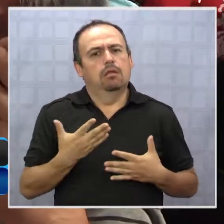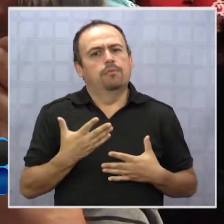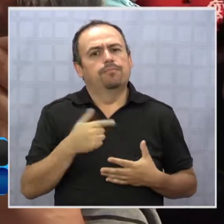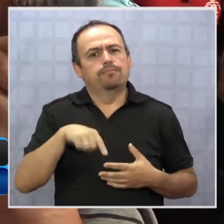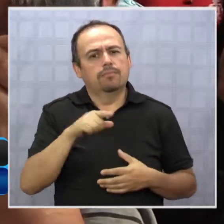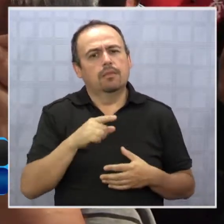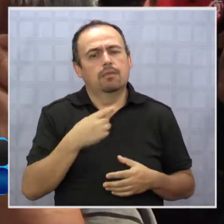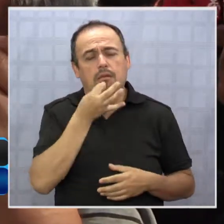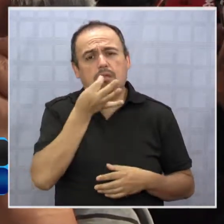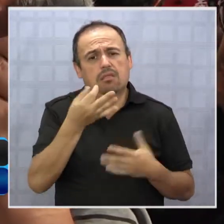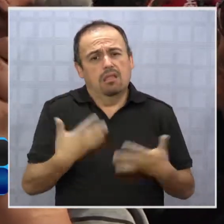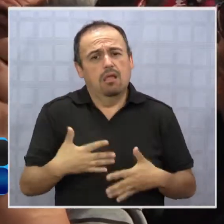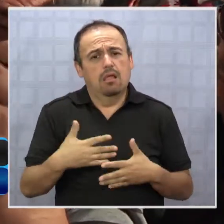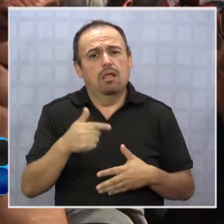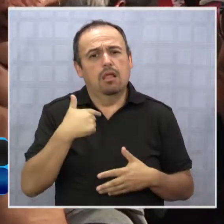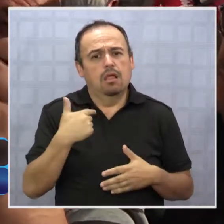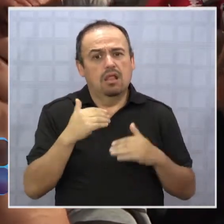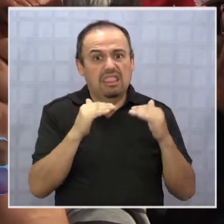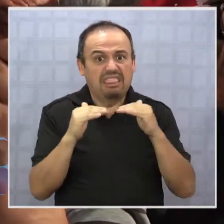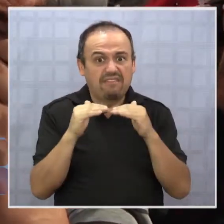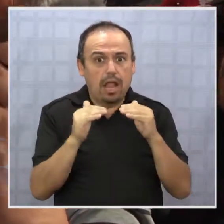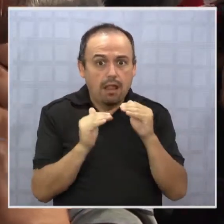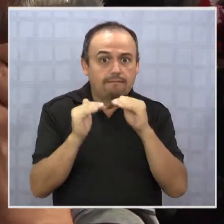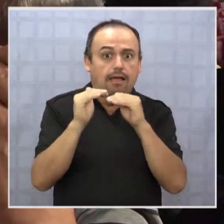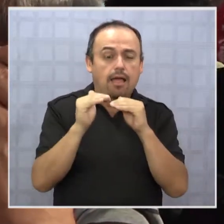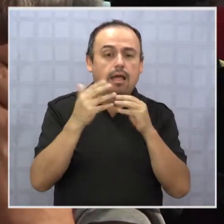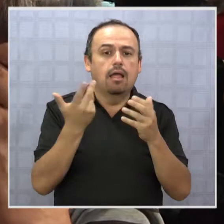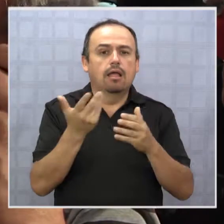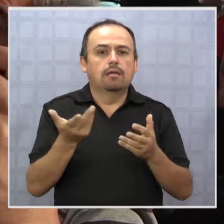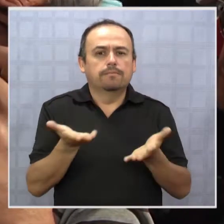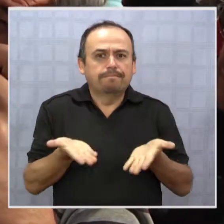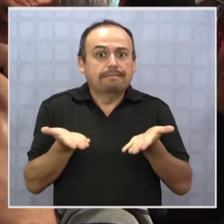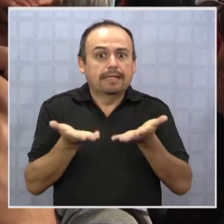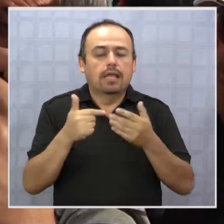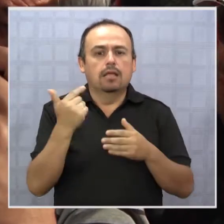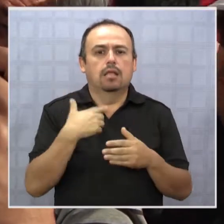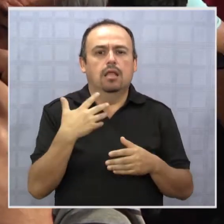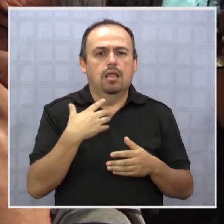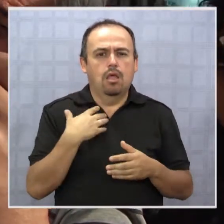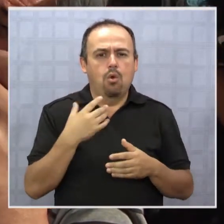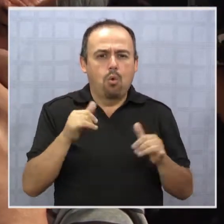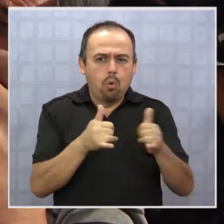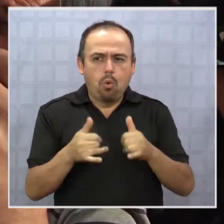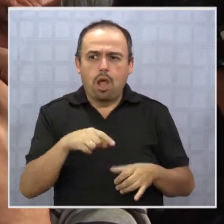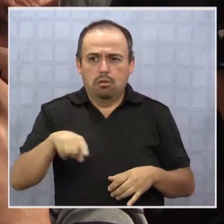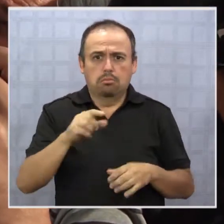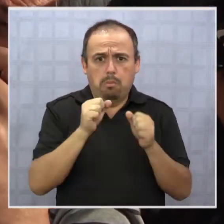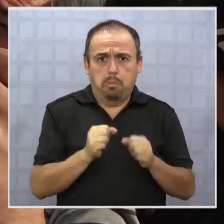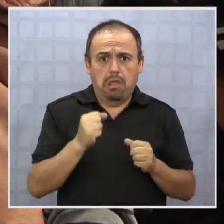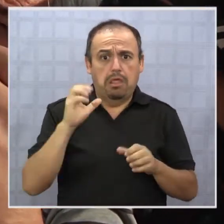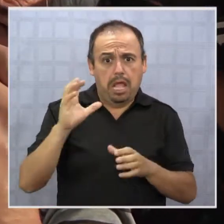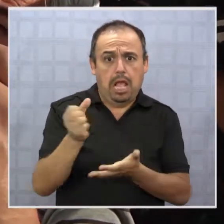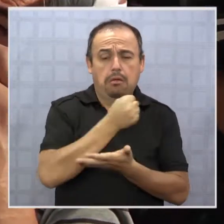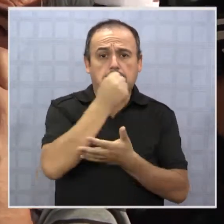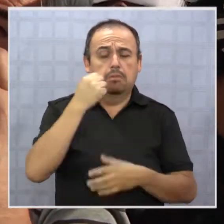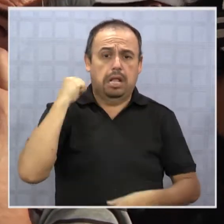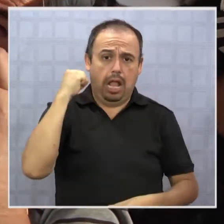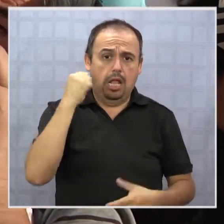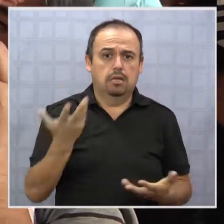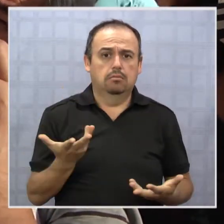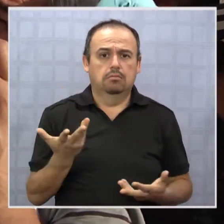te decía, si individualmente levantamos el nivel, si tratamos de ser protagonistas porque tenemos jugadores como para hacerlo,